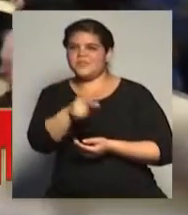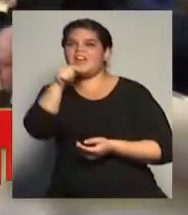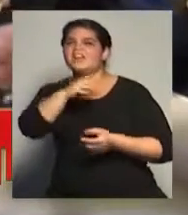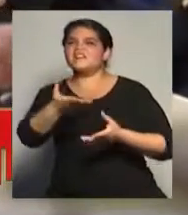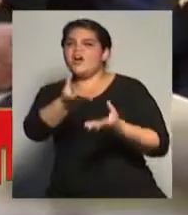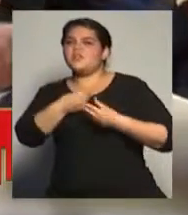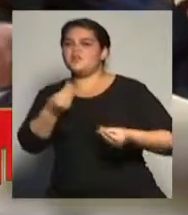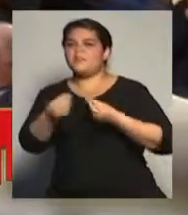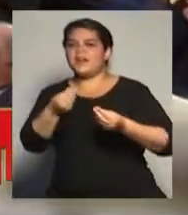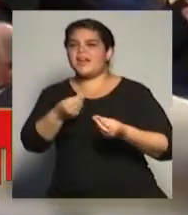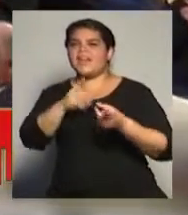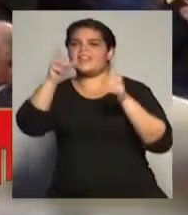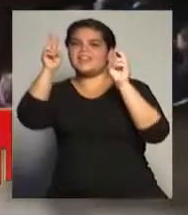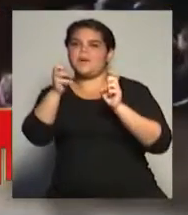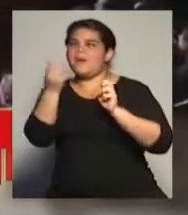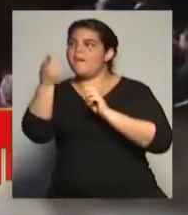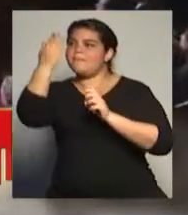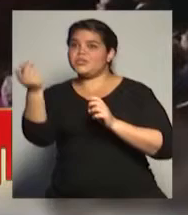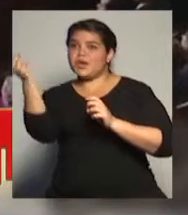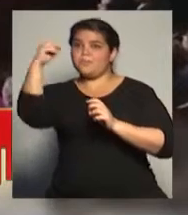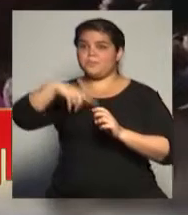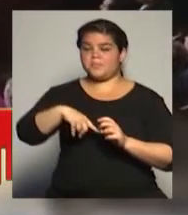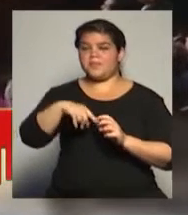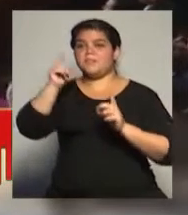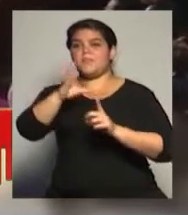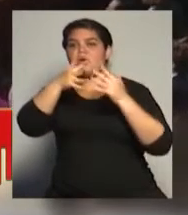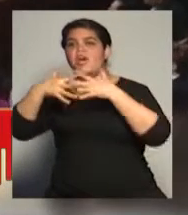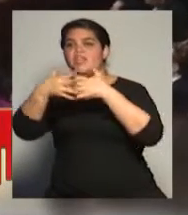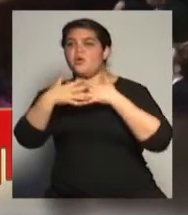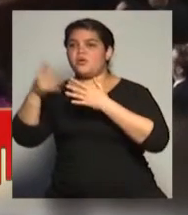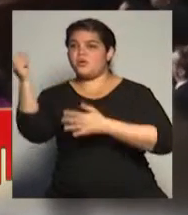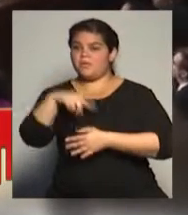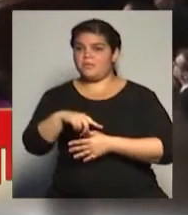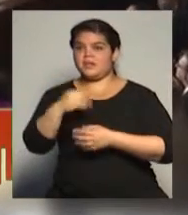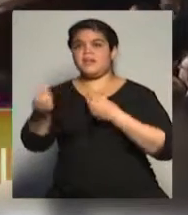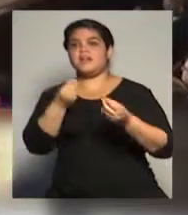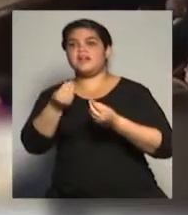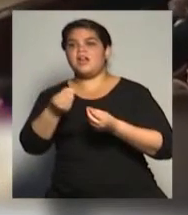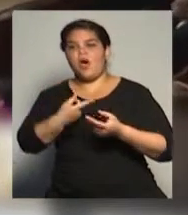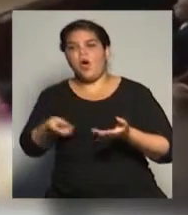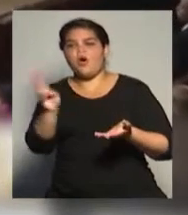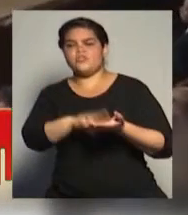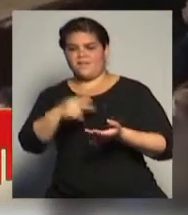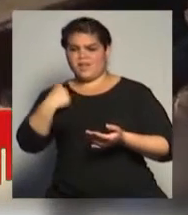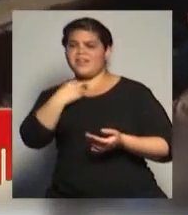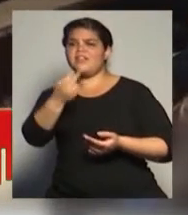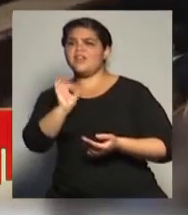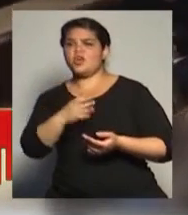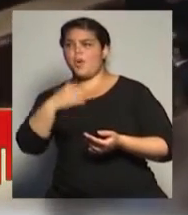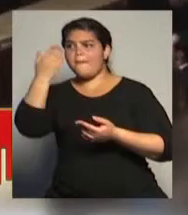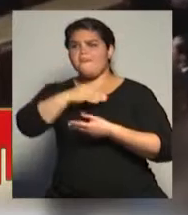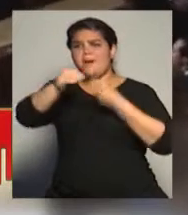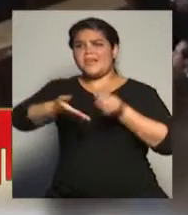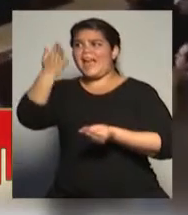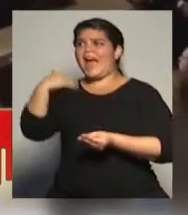plantear el problema de la inmigración en los Estados Unidos, él volviéndose a presentar como hijo de inmigrantes y reconociendo